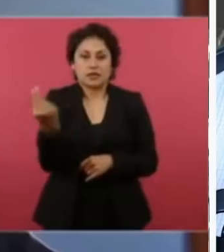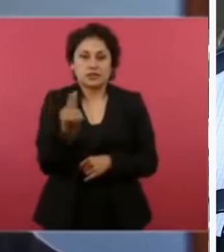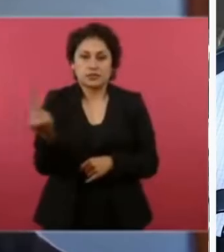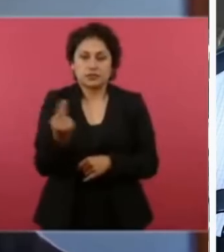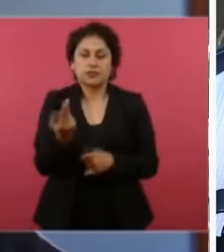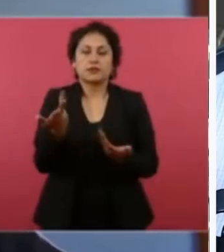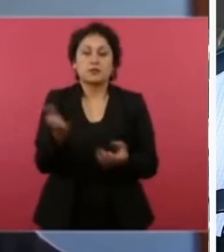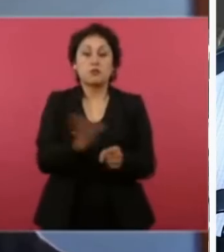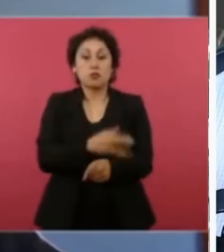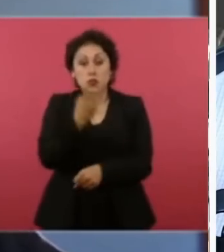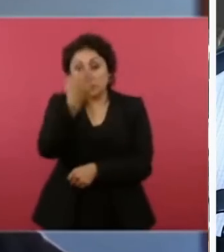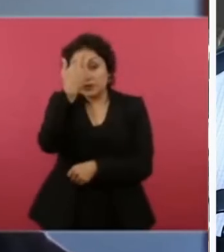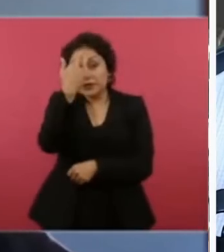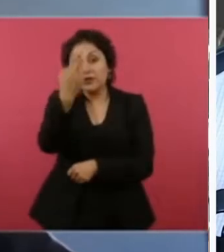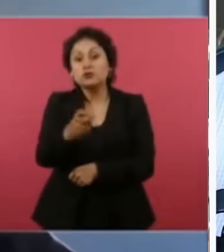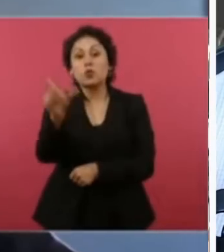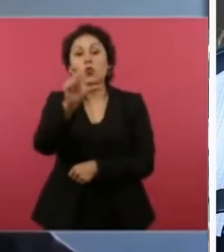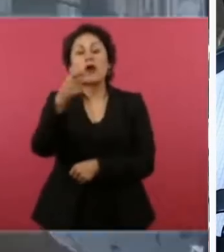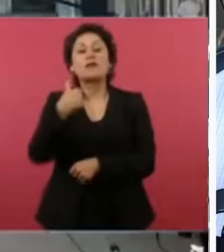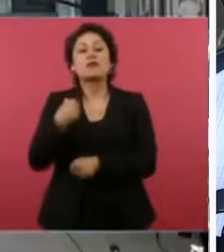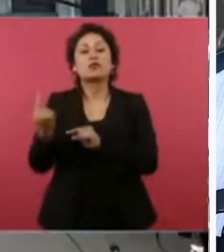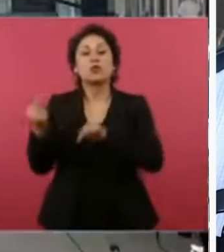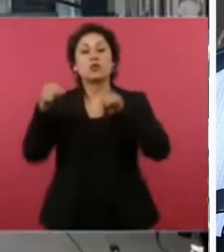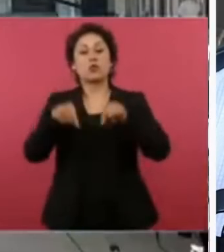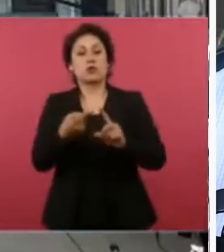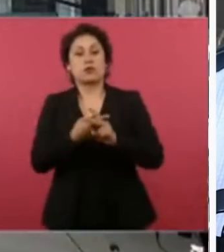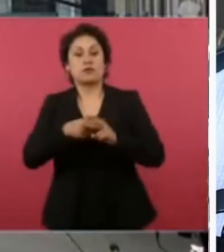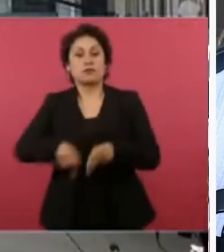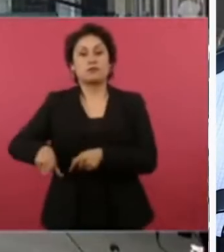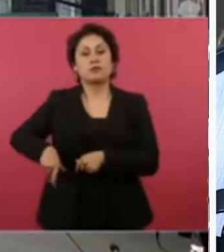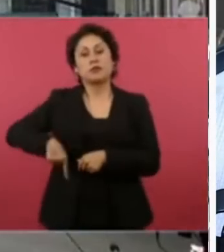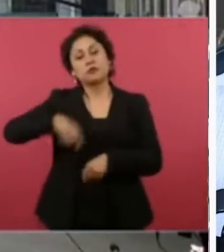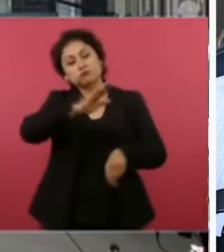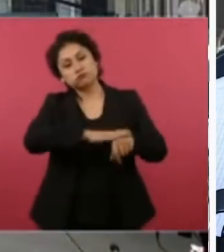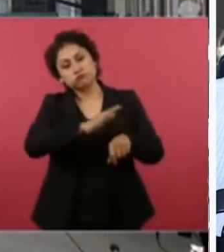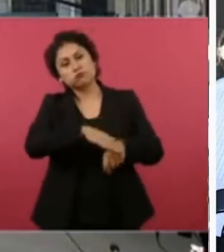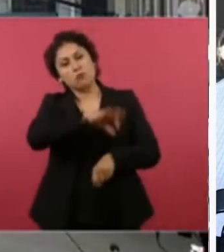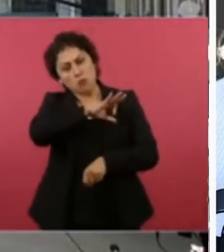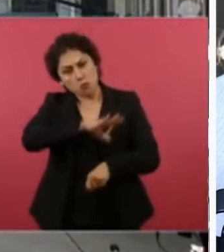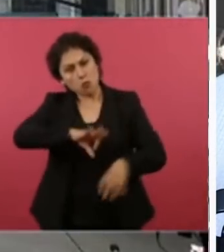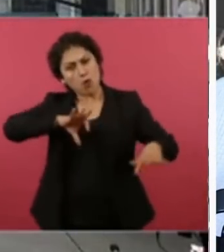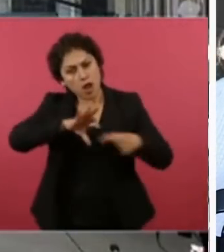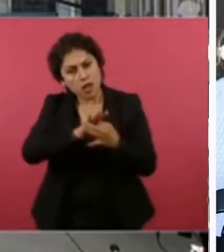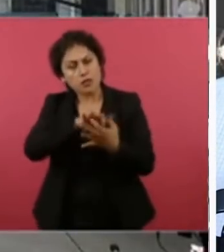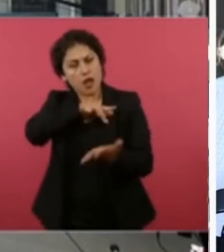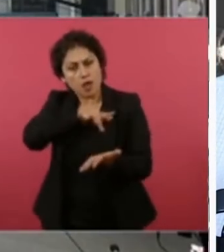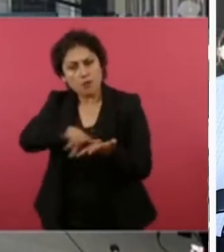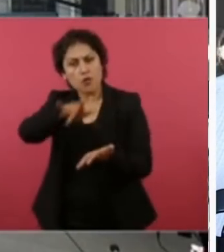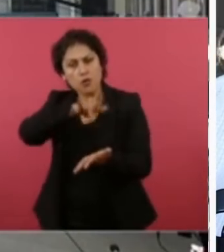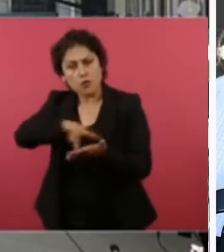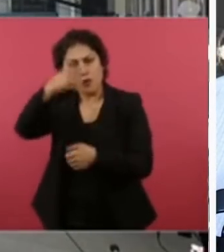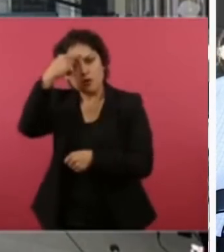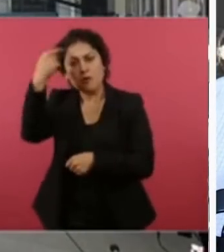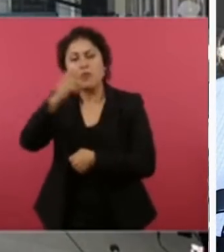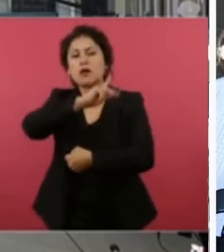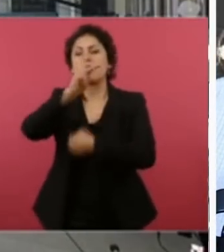desde el principio de mi gobierno le propuse optar por la cooperación para el desarrollo y ayudar a los países